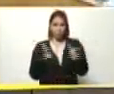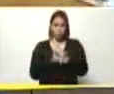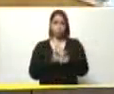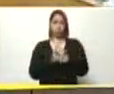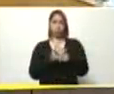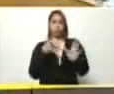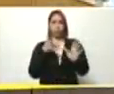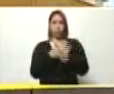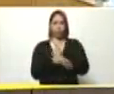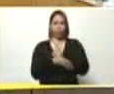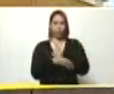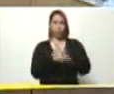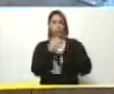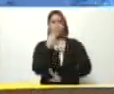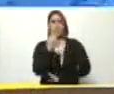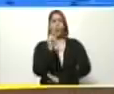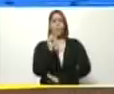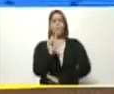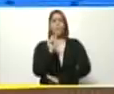de